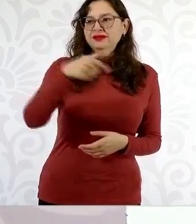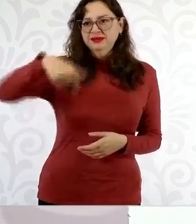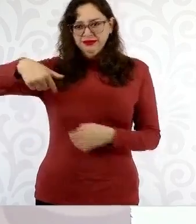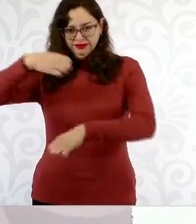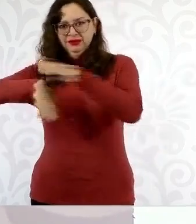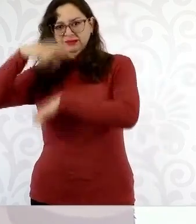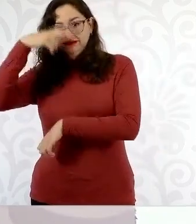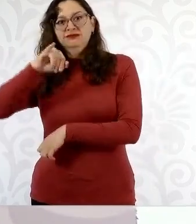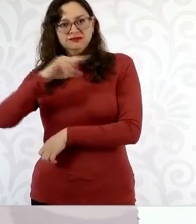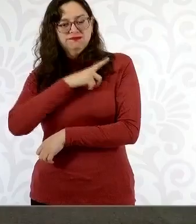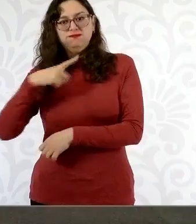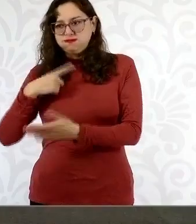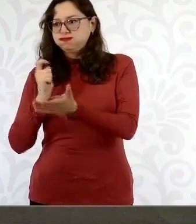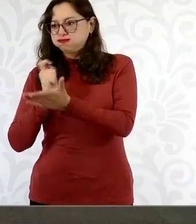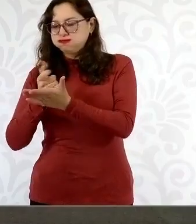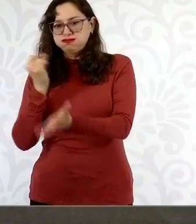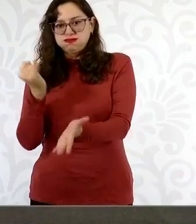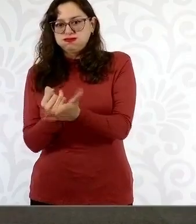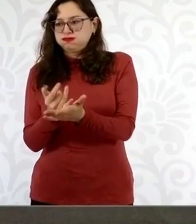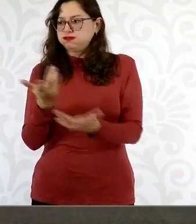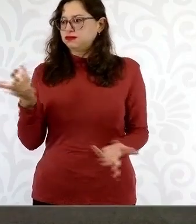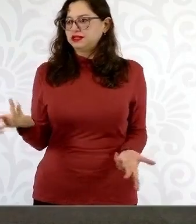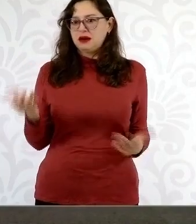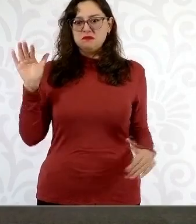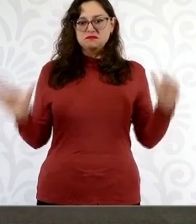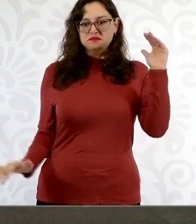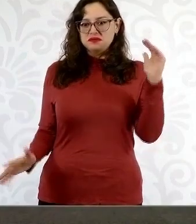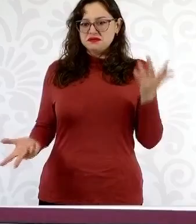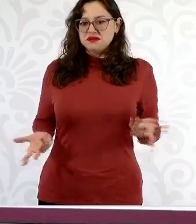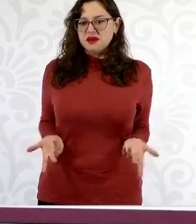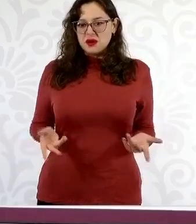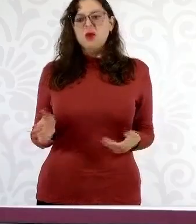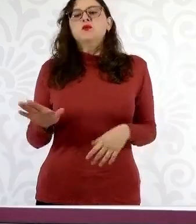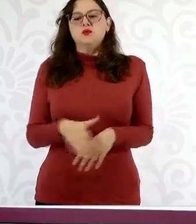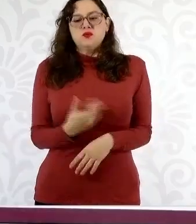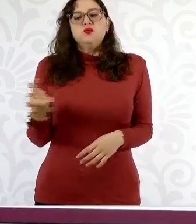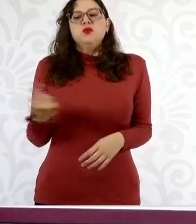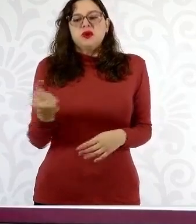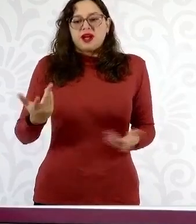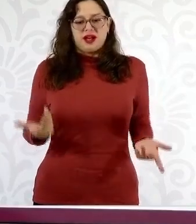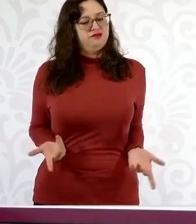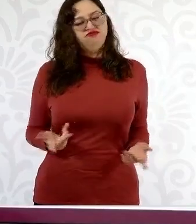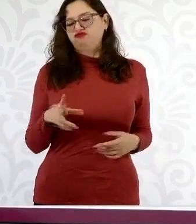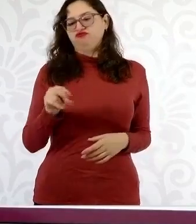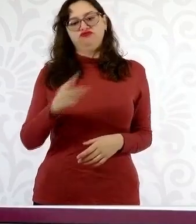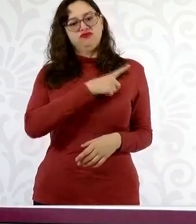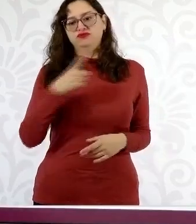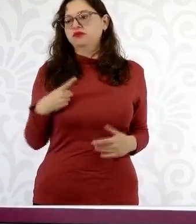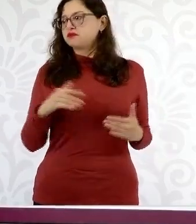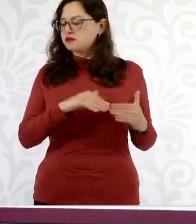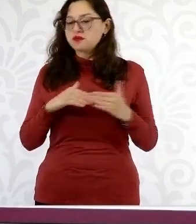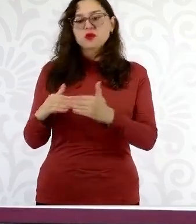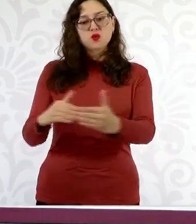Puebla o en cualquier otra entidad federativa. Entonces, ¿por qué la empresa mexicana va a estar en desventaja respecto a quien trae